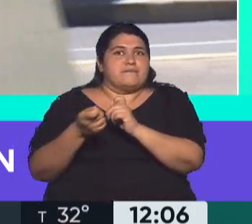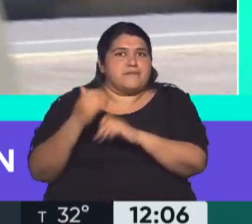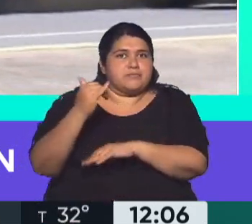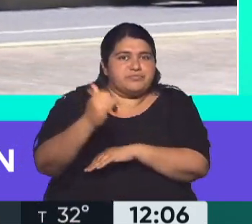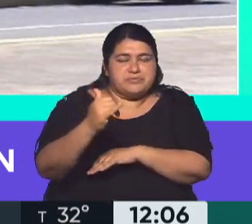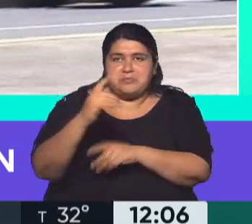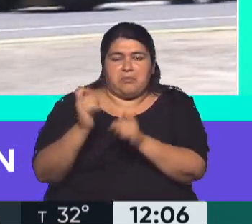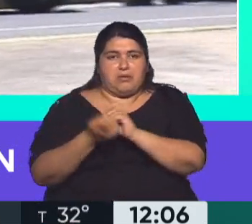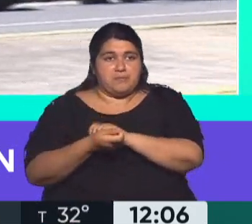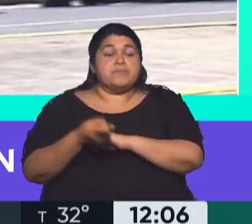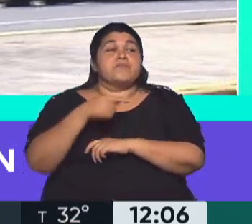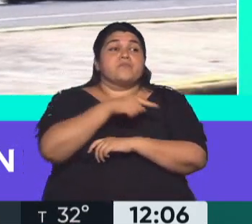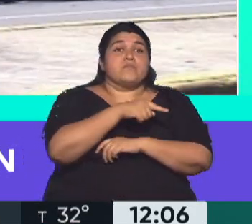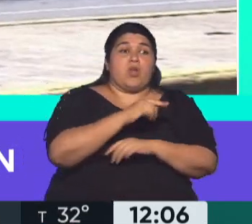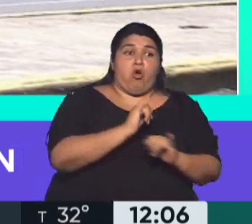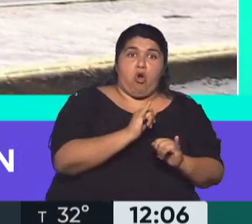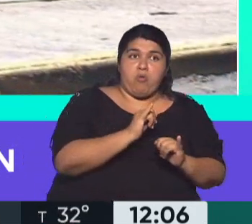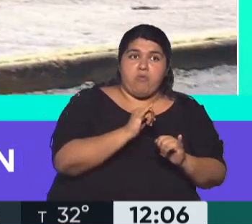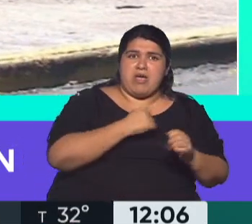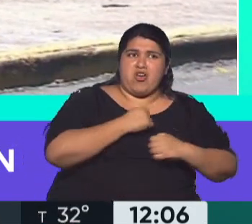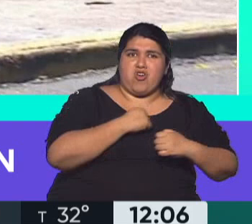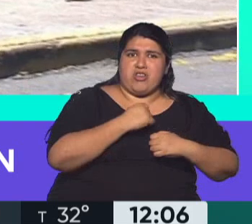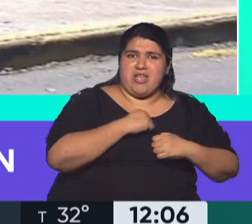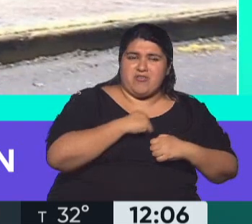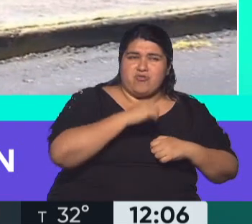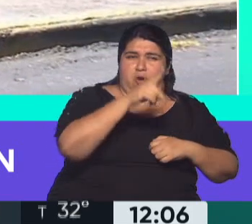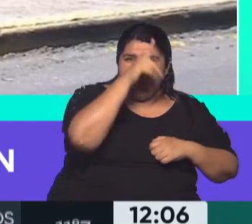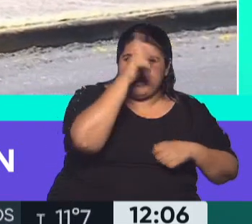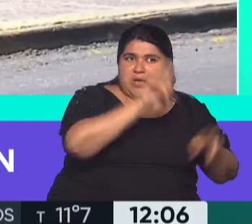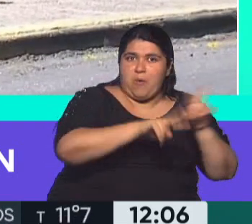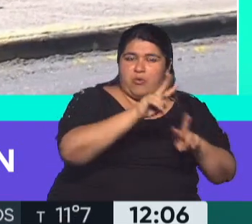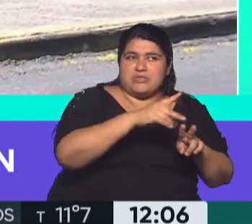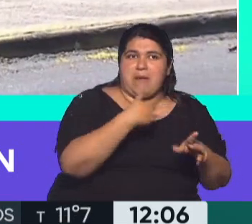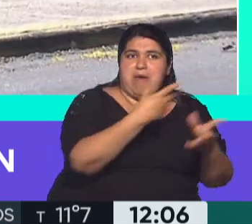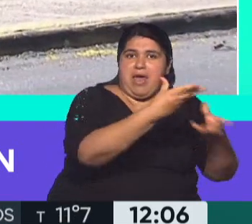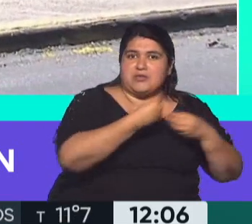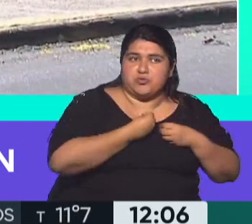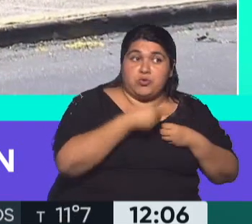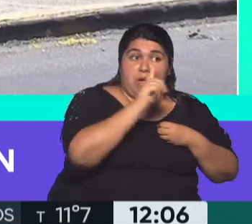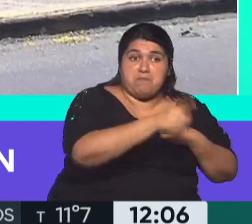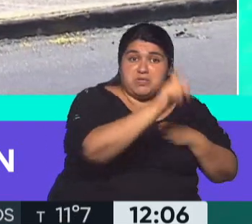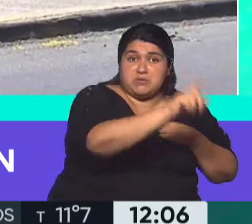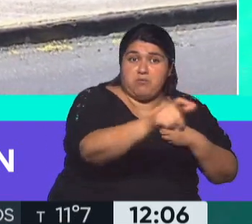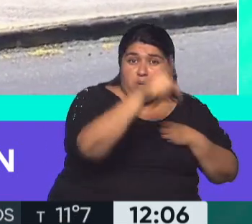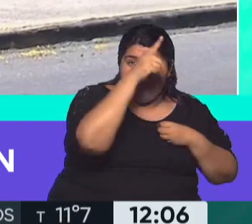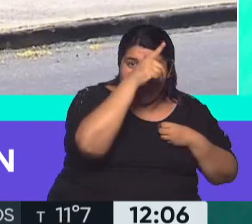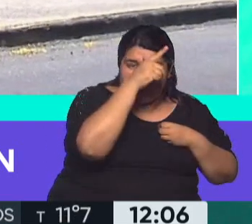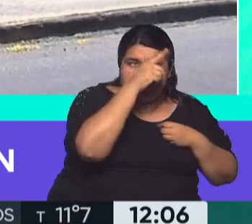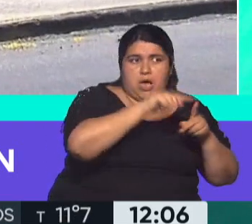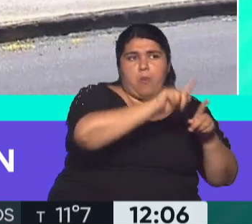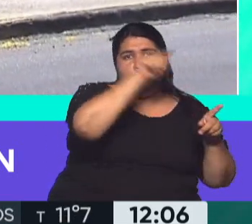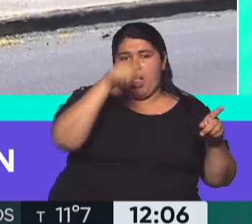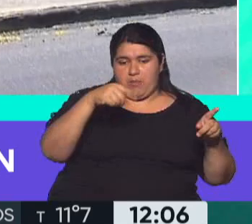fueron a pedir ayuda a policías también de la ciudad aquí a 3 cuadras, esos mismos policías regresaron a la